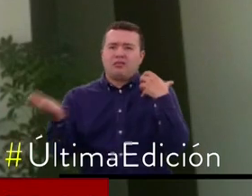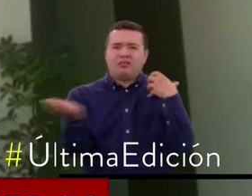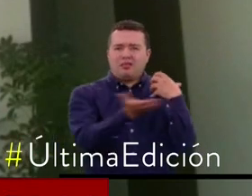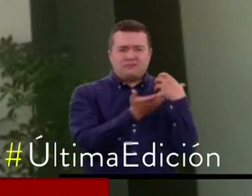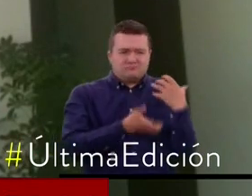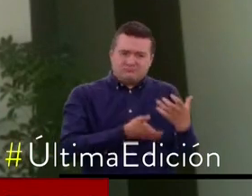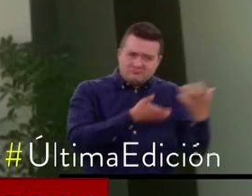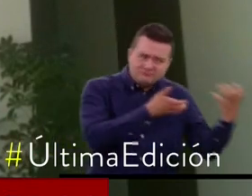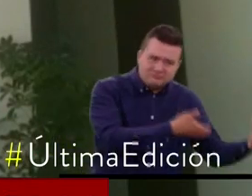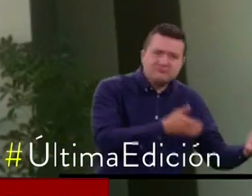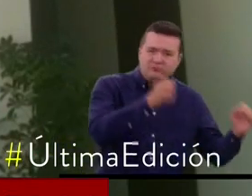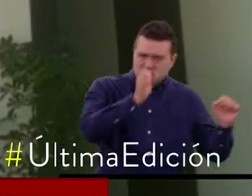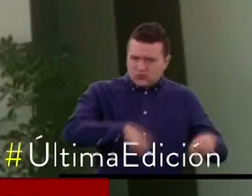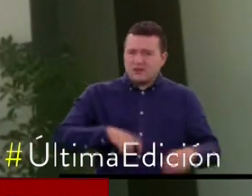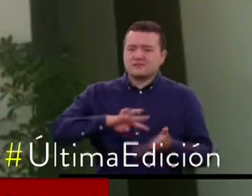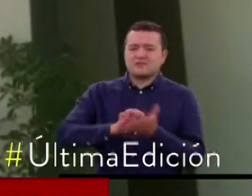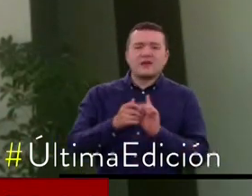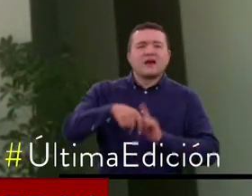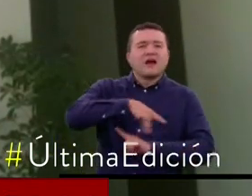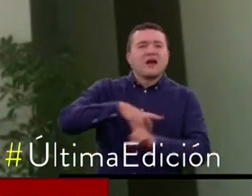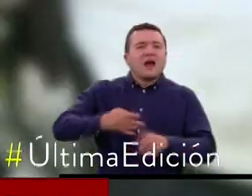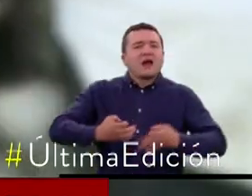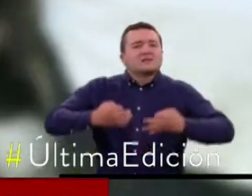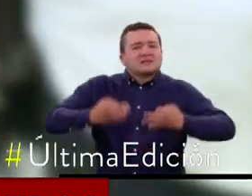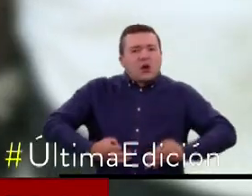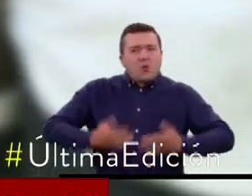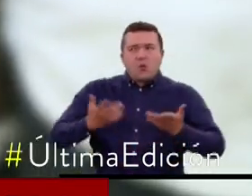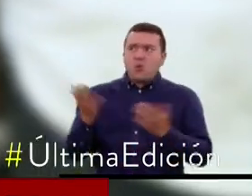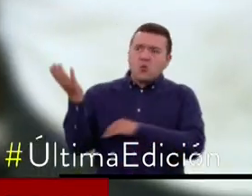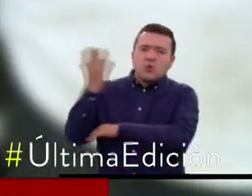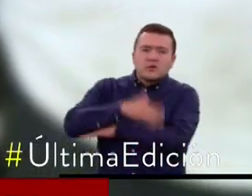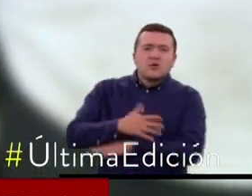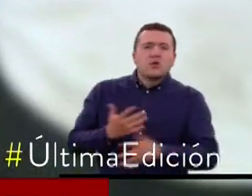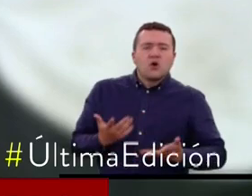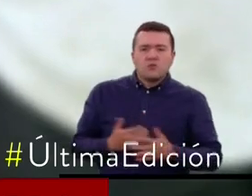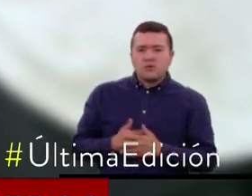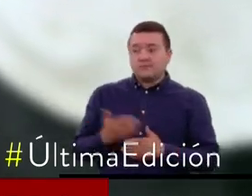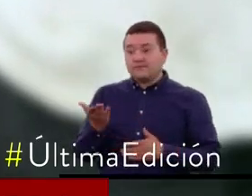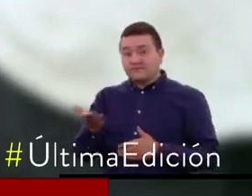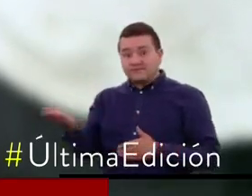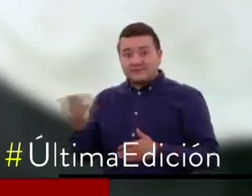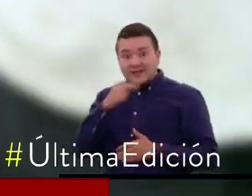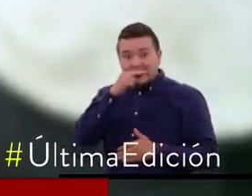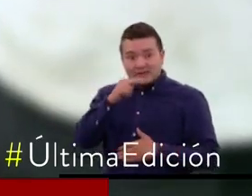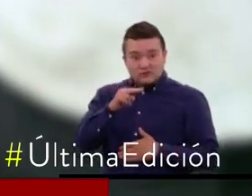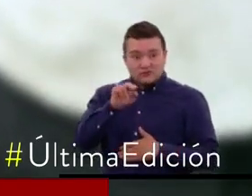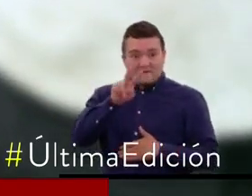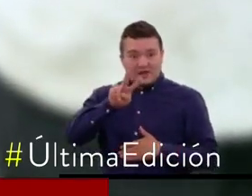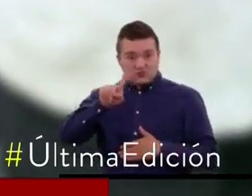días en nuestra ciudad tengan un entorno seguro en donde pasar el día. Los 21 menores de edad recuperados de las